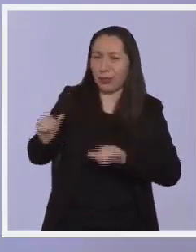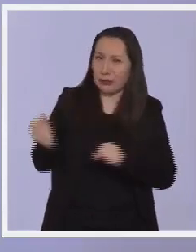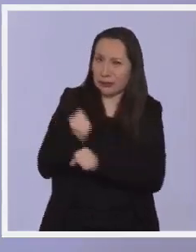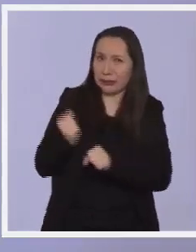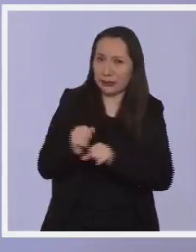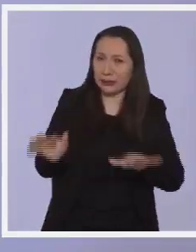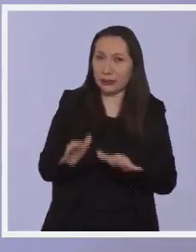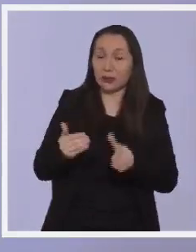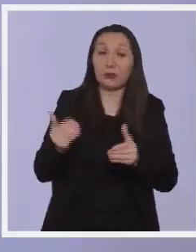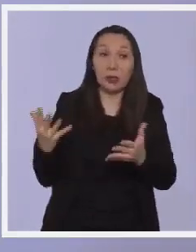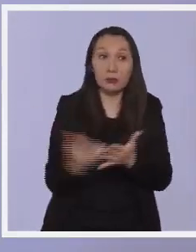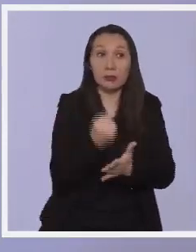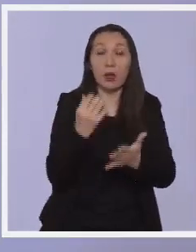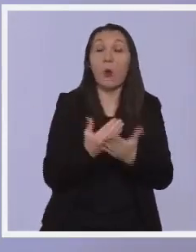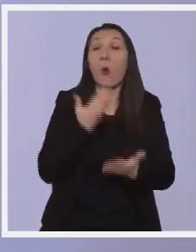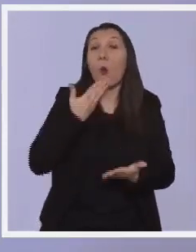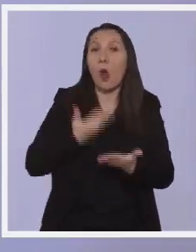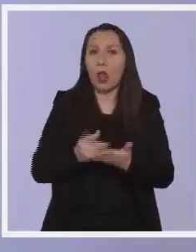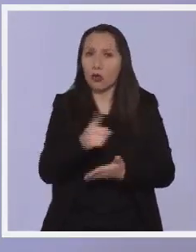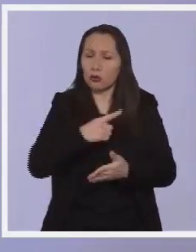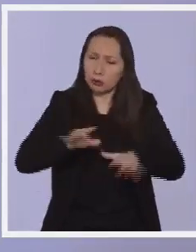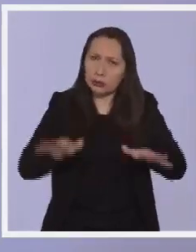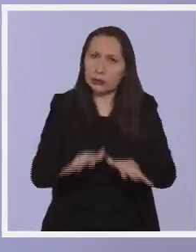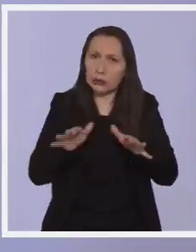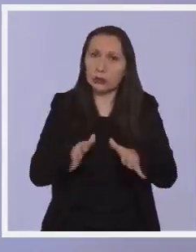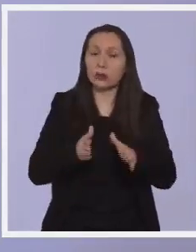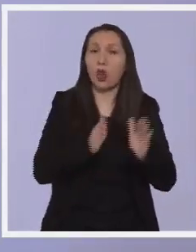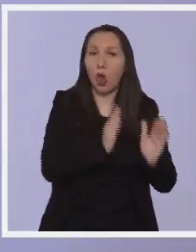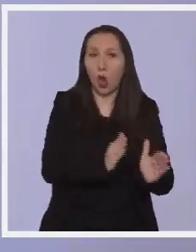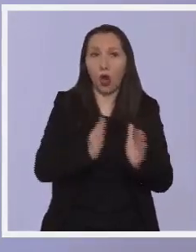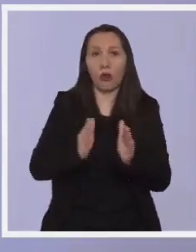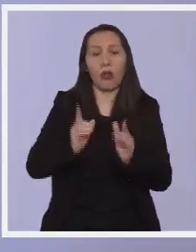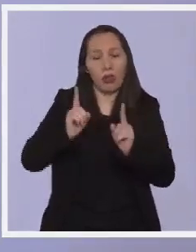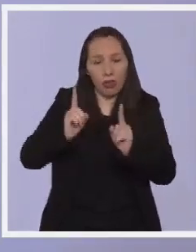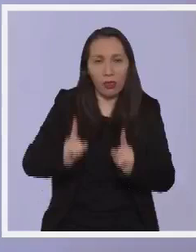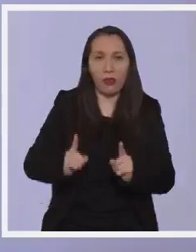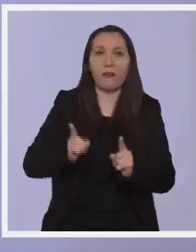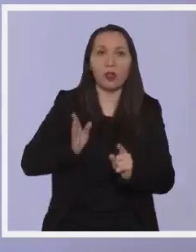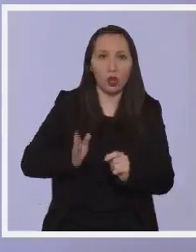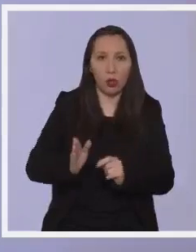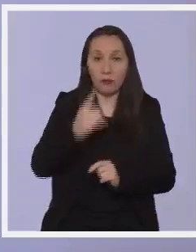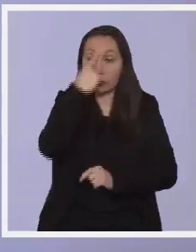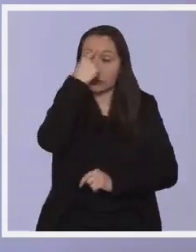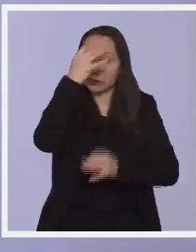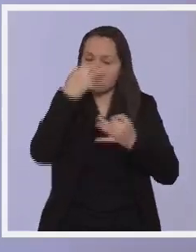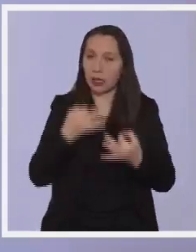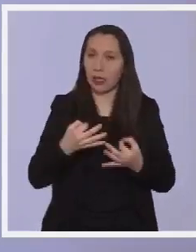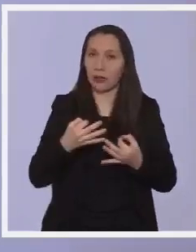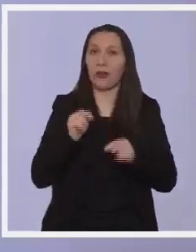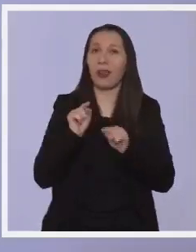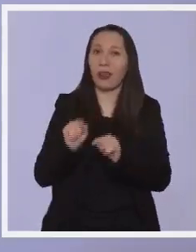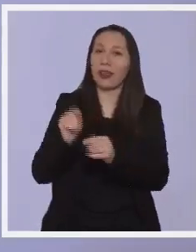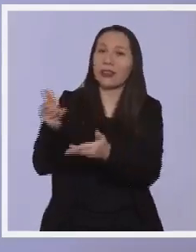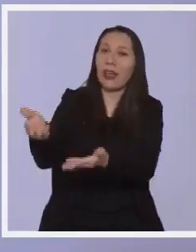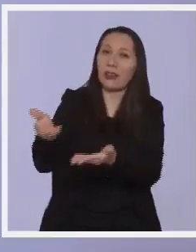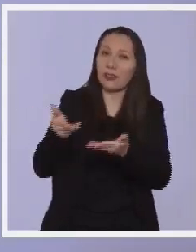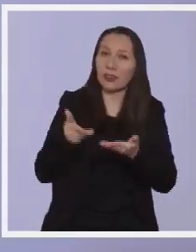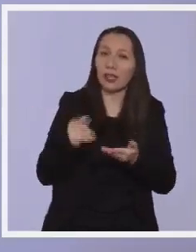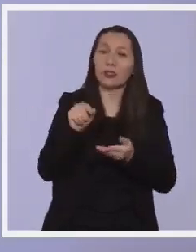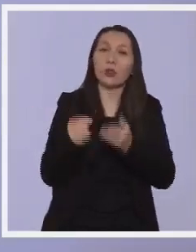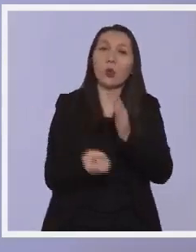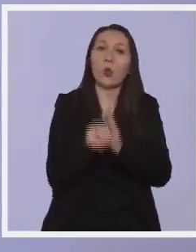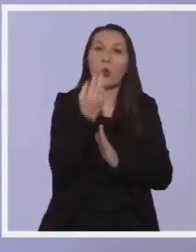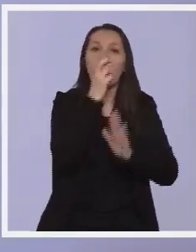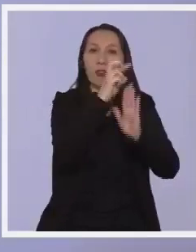frutos en la medida que seamos persistentes, en la medida que seamos sistemáticos, en la medida que seamos serios. Esa es la invitación que hacemos con este